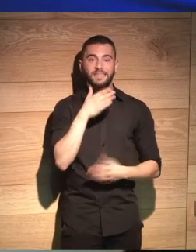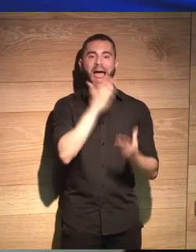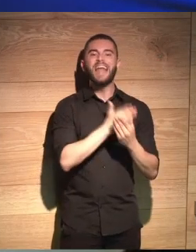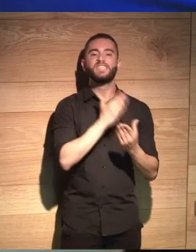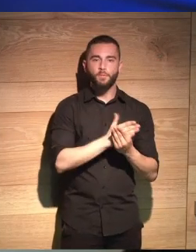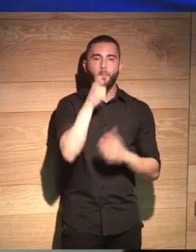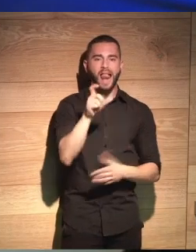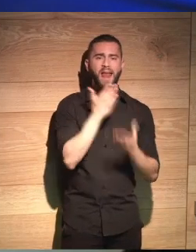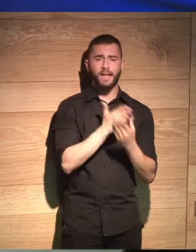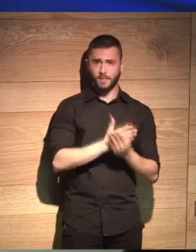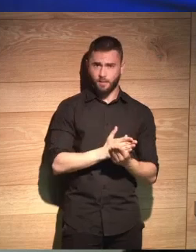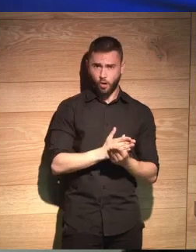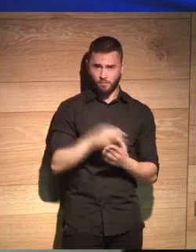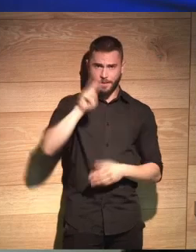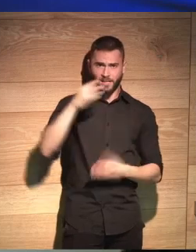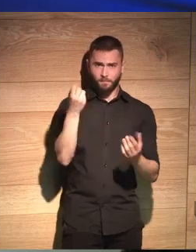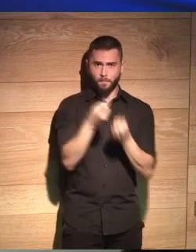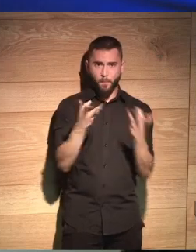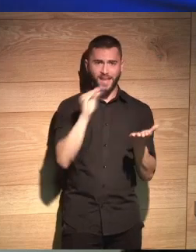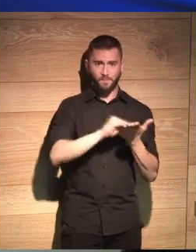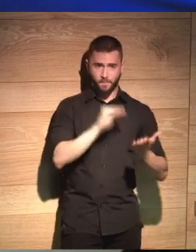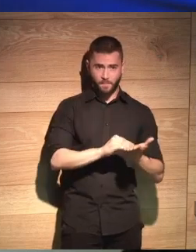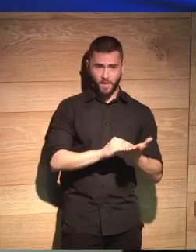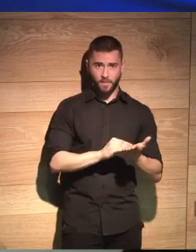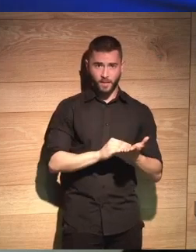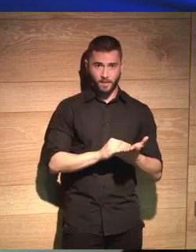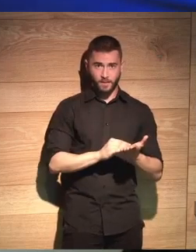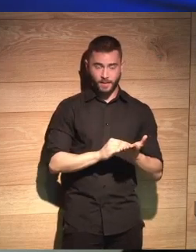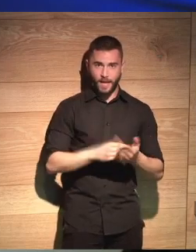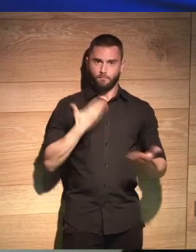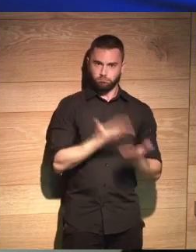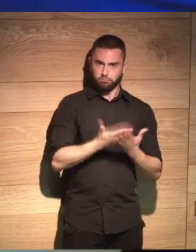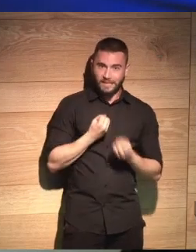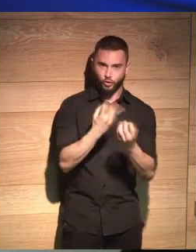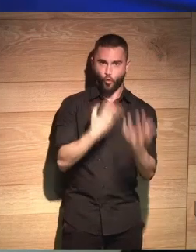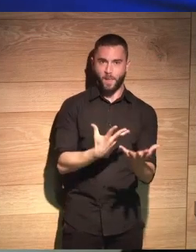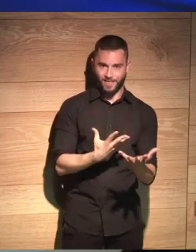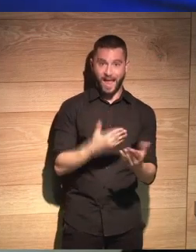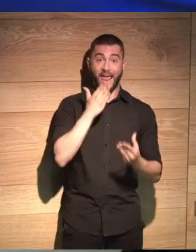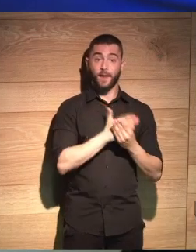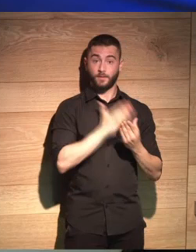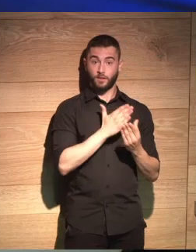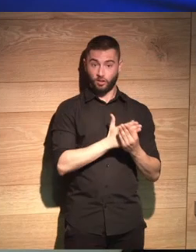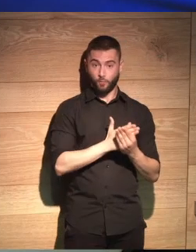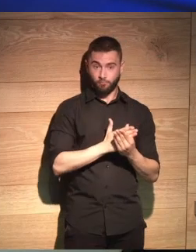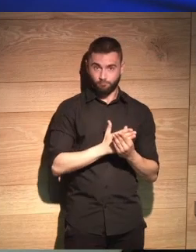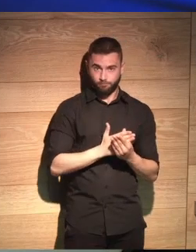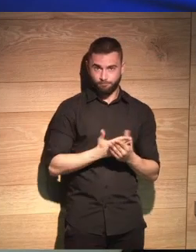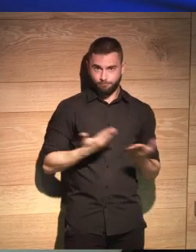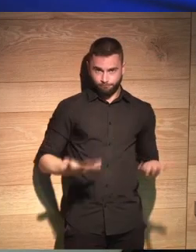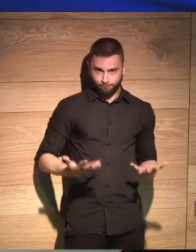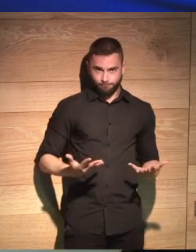archivo. El hecho de documentar, ¿no? El archivo está muy